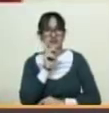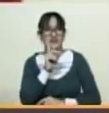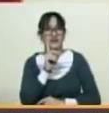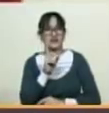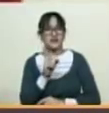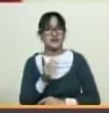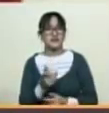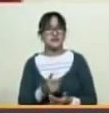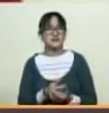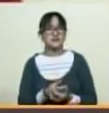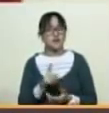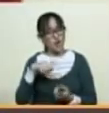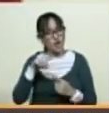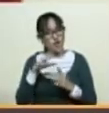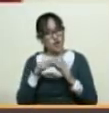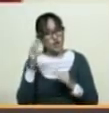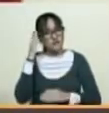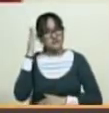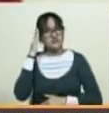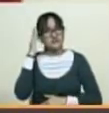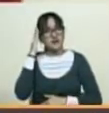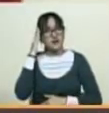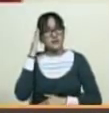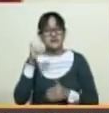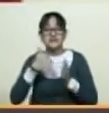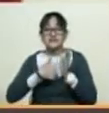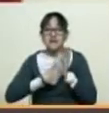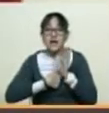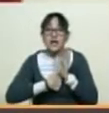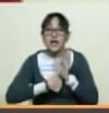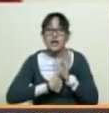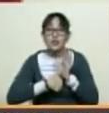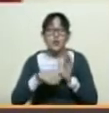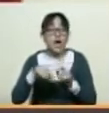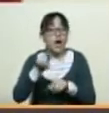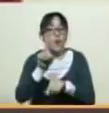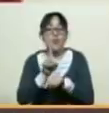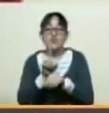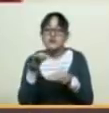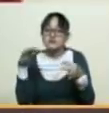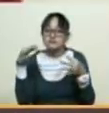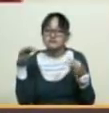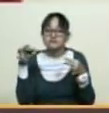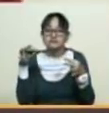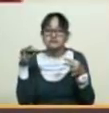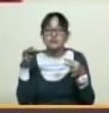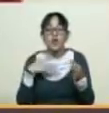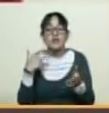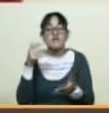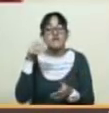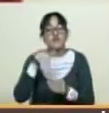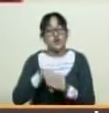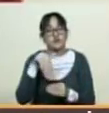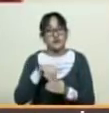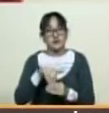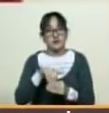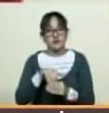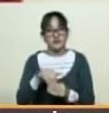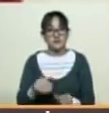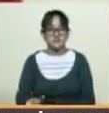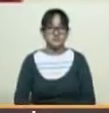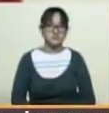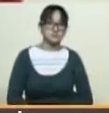ser de esa manera cuando todo el mundo sabe que la cédula de identidad es el único documento válido